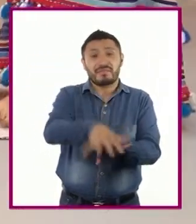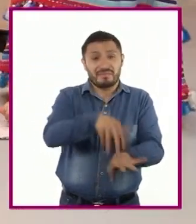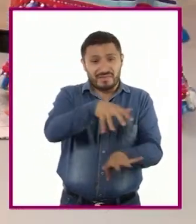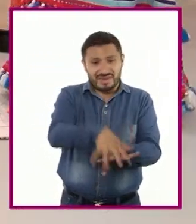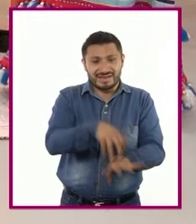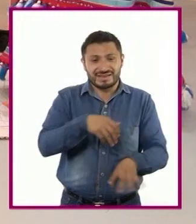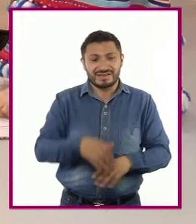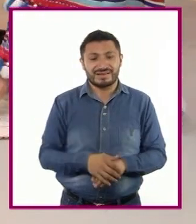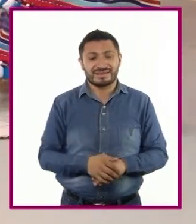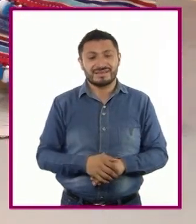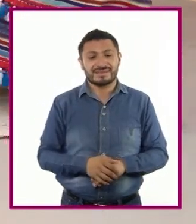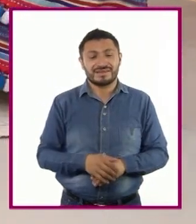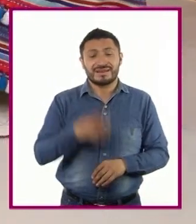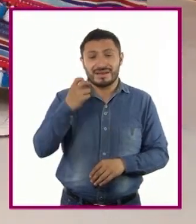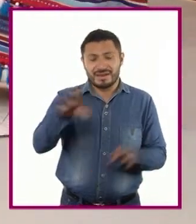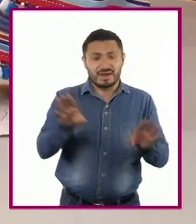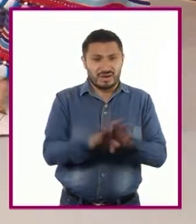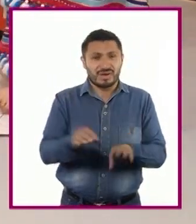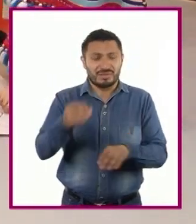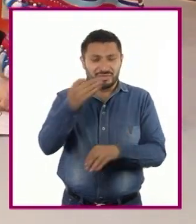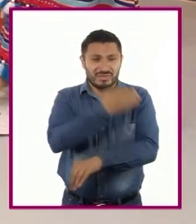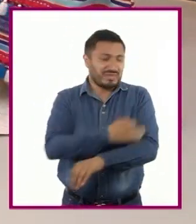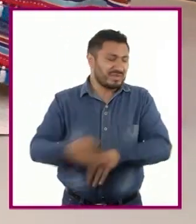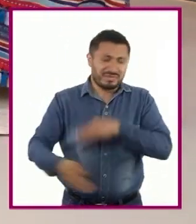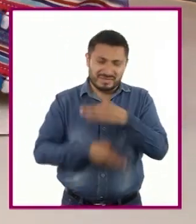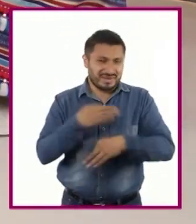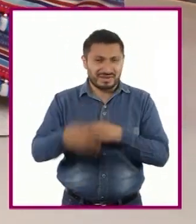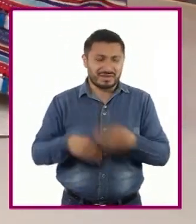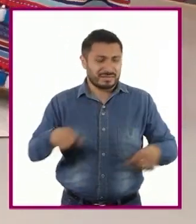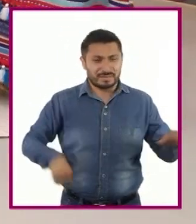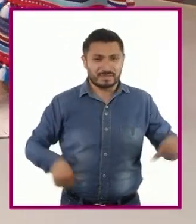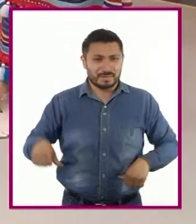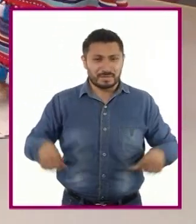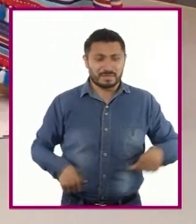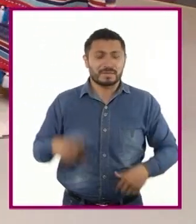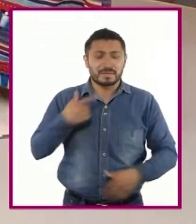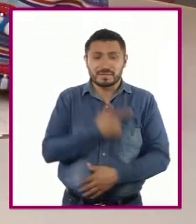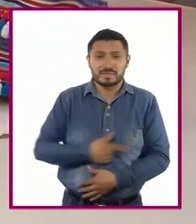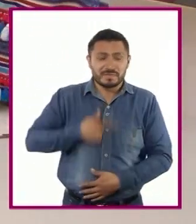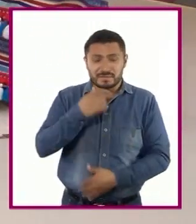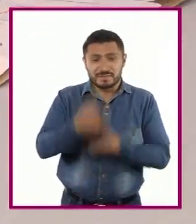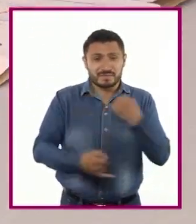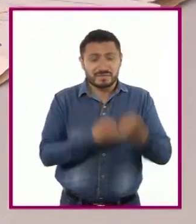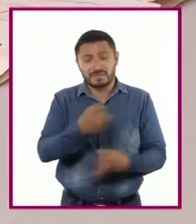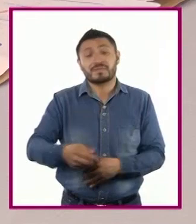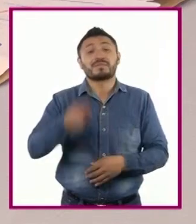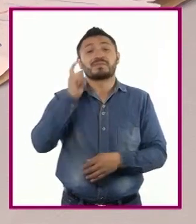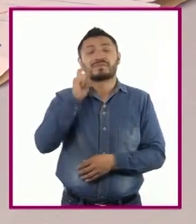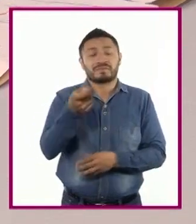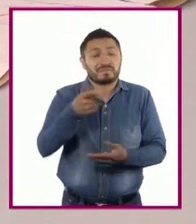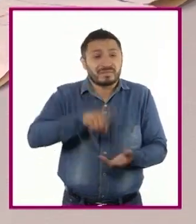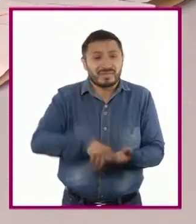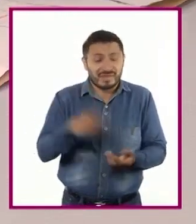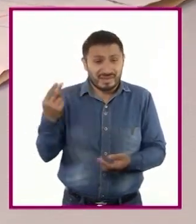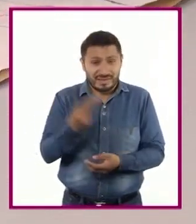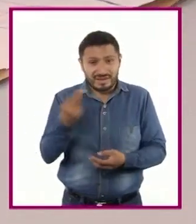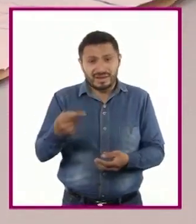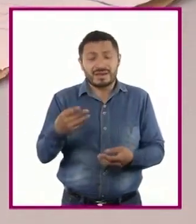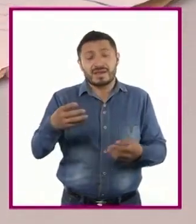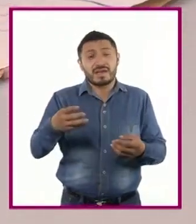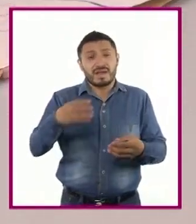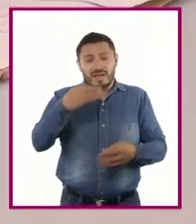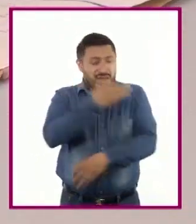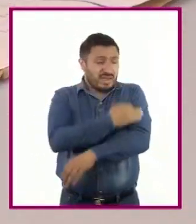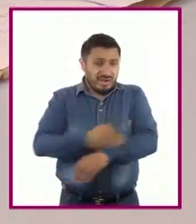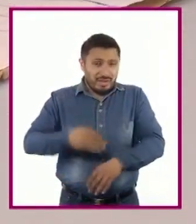esto. Eso es como muy familiar. Me gustan los juegos que implican que hacen que toda la